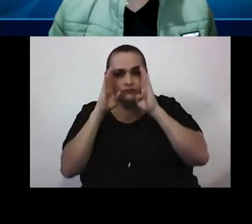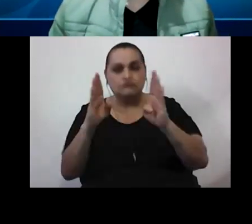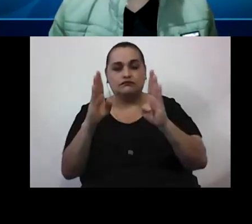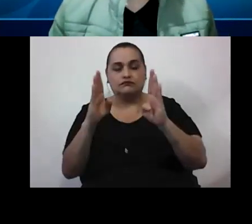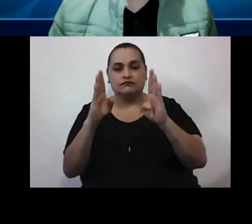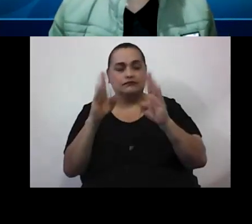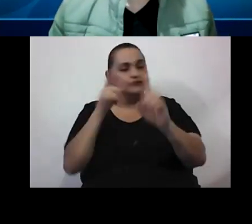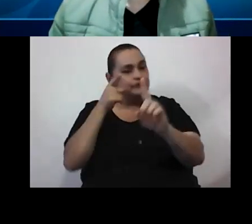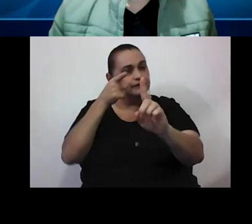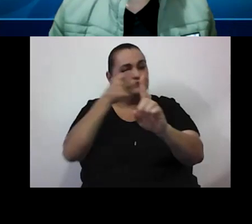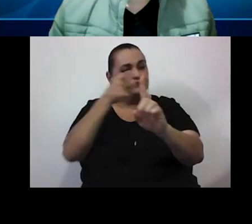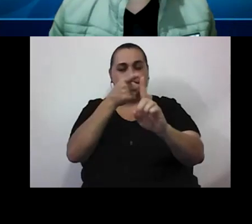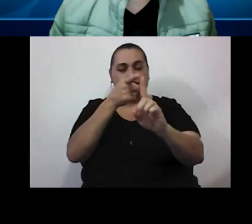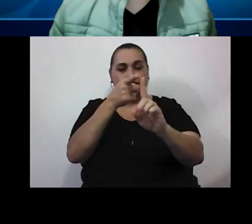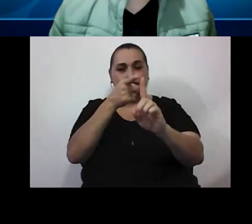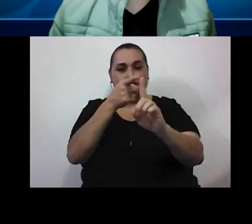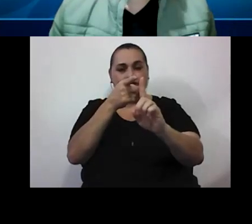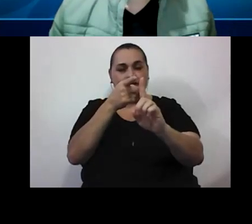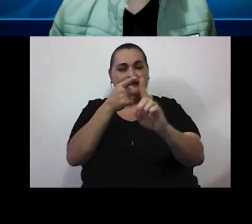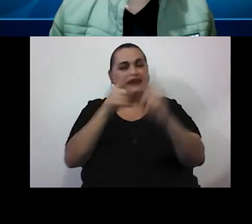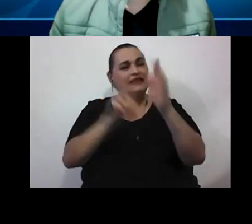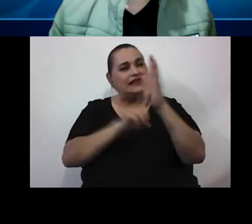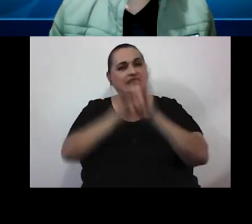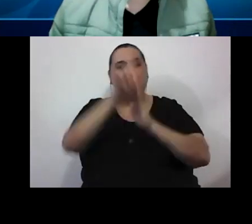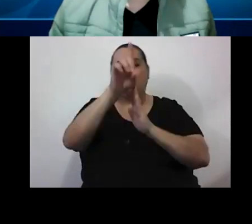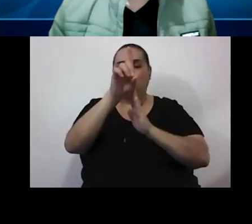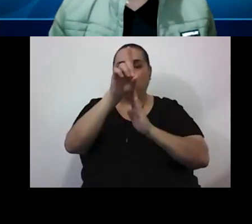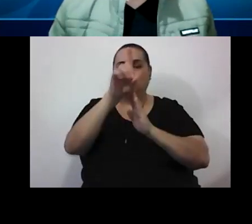a esos desarrollos teóricos.